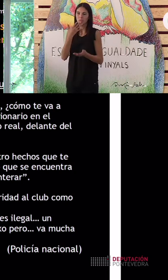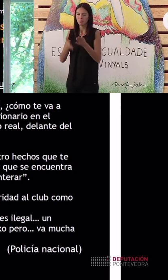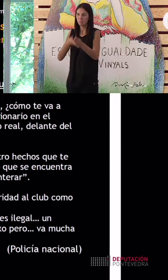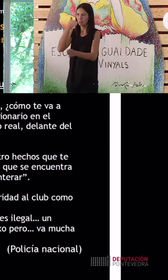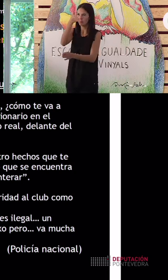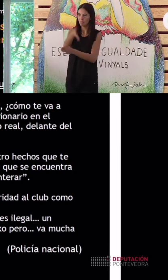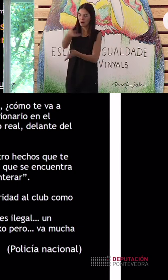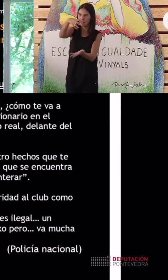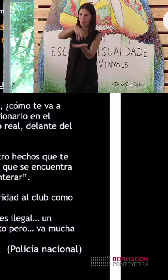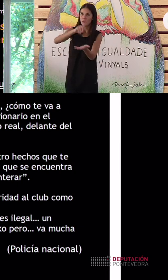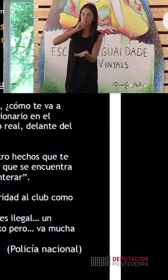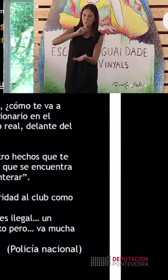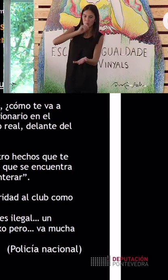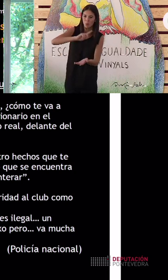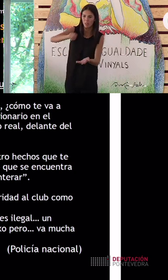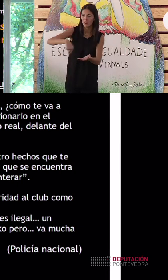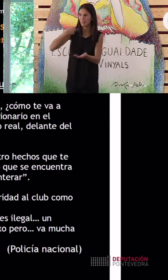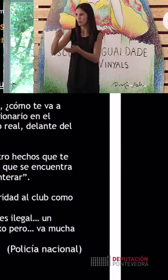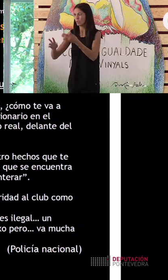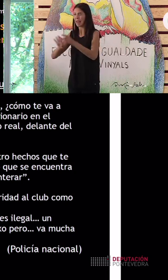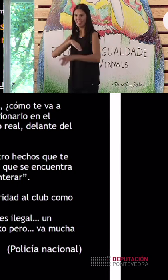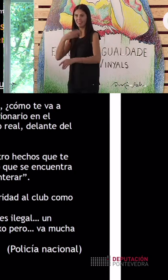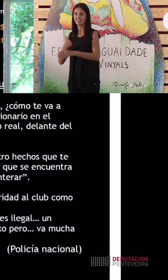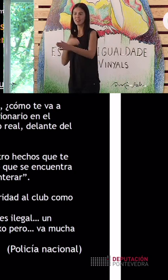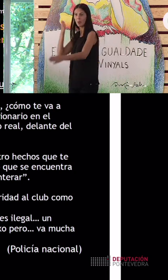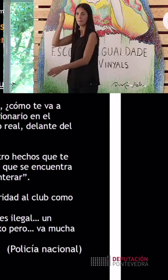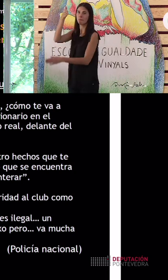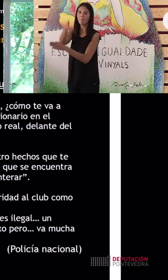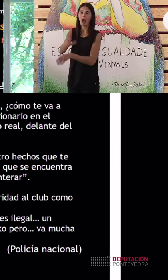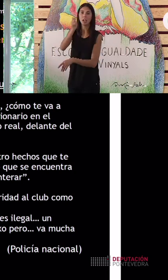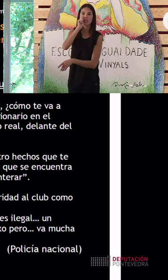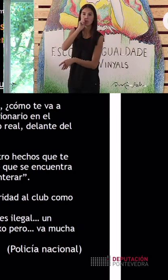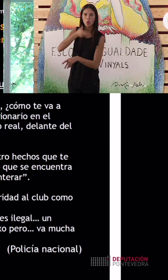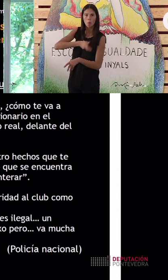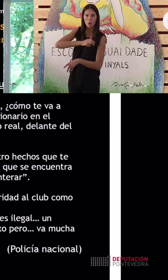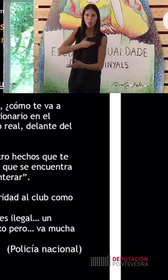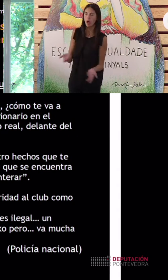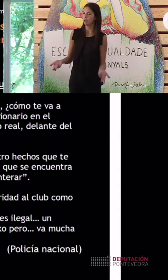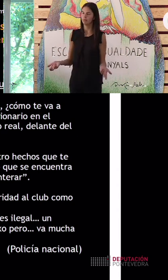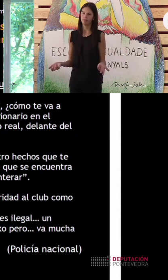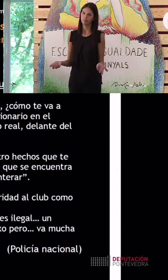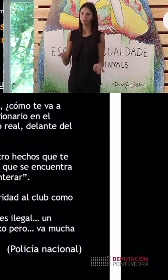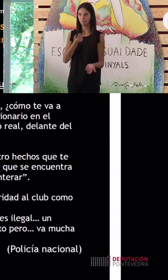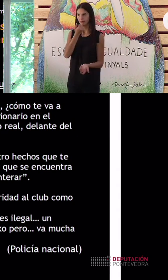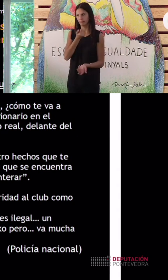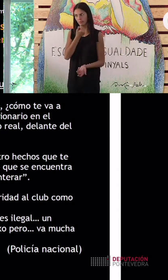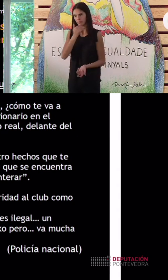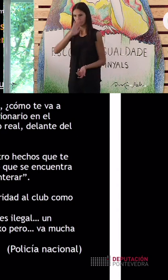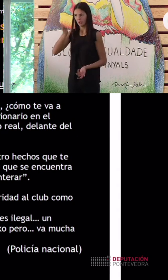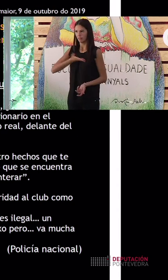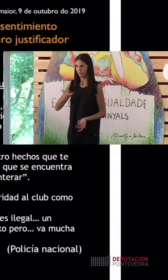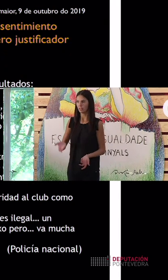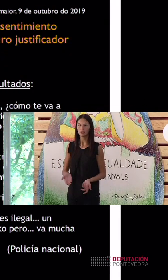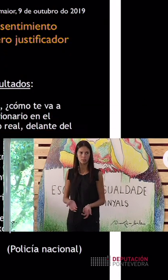destos prostíbulos e despois ao día seguinte vayas a hacer unha inspección policial. Hombre, eu creo que sí, algo sí, non? Entón, e sin embargo, non